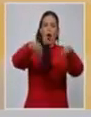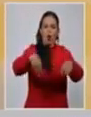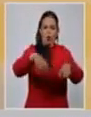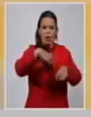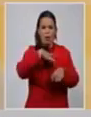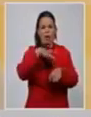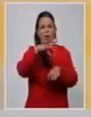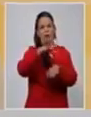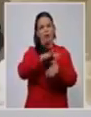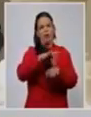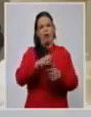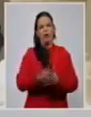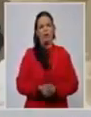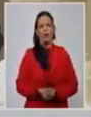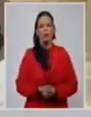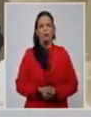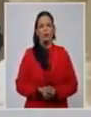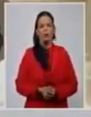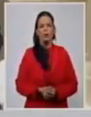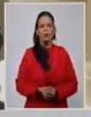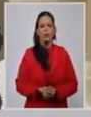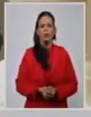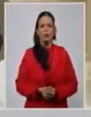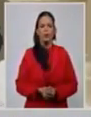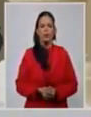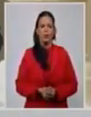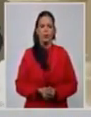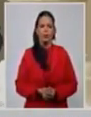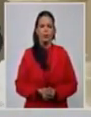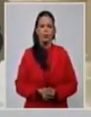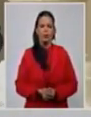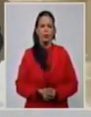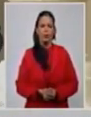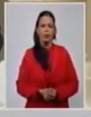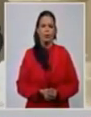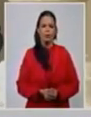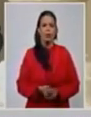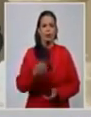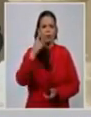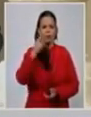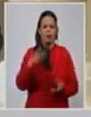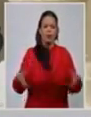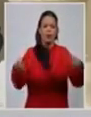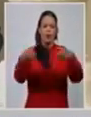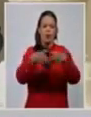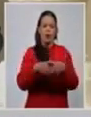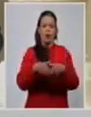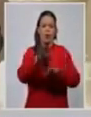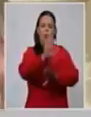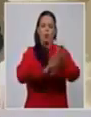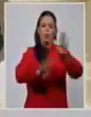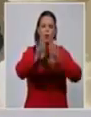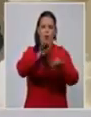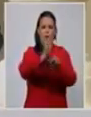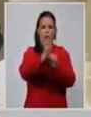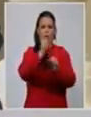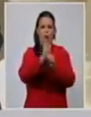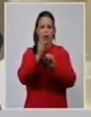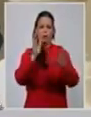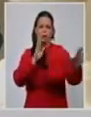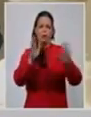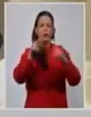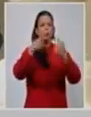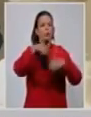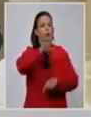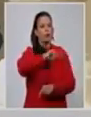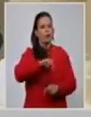incidencias notificados en la provincia. Ante este panorama, el presidente del Consejo Provincial de Defensa, Félix Duarte Ortega, inició en la